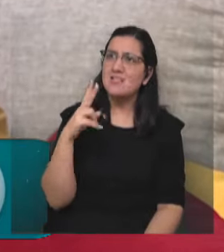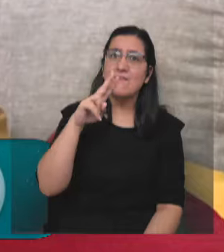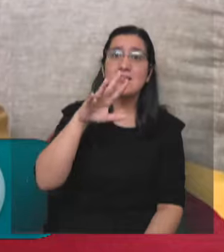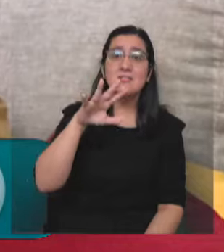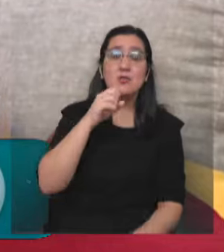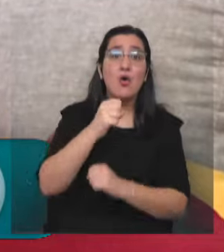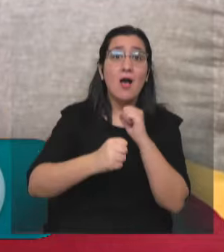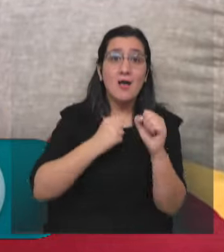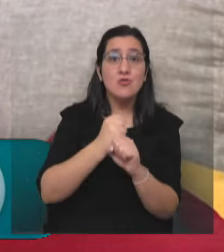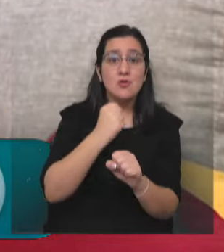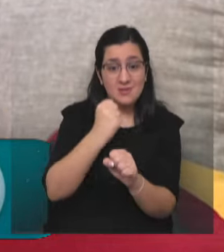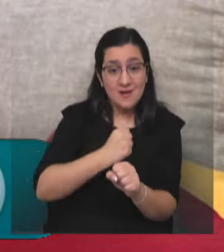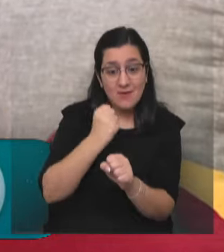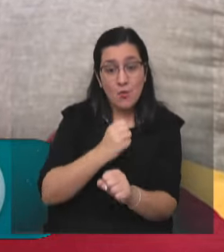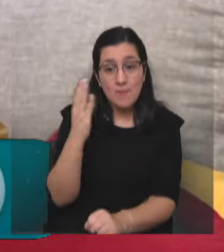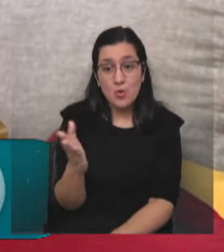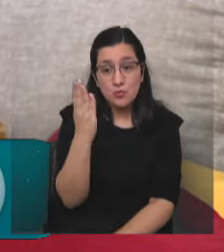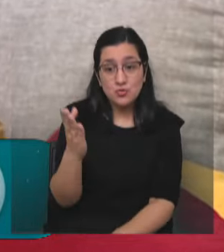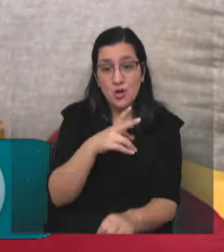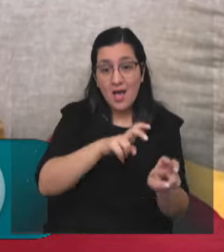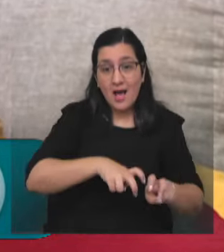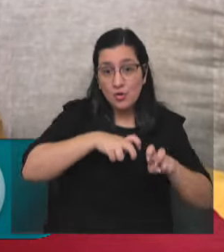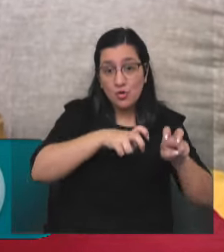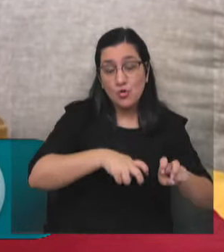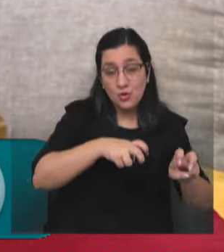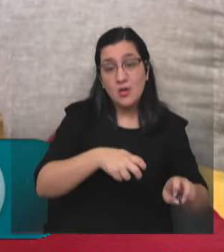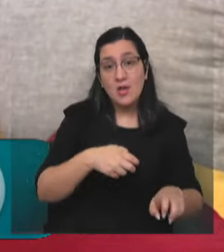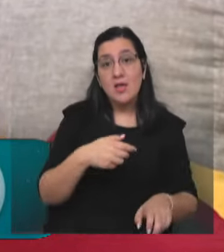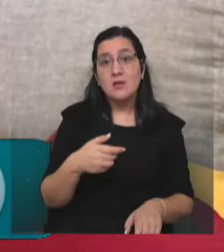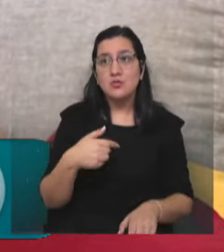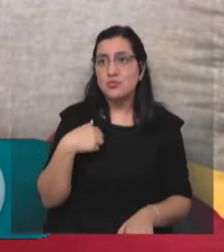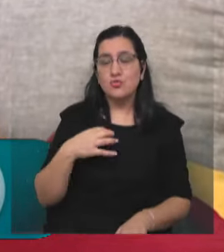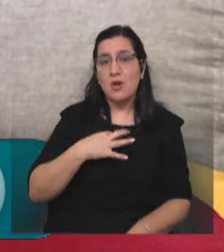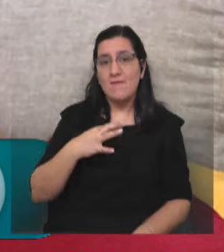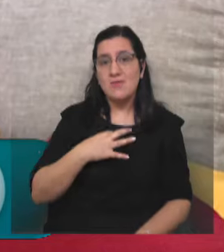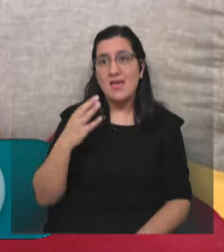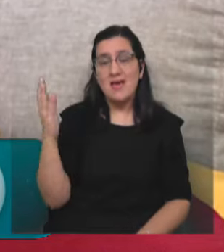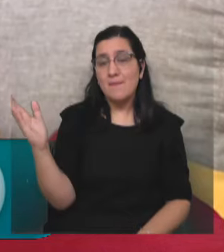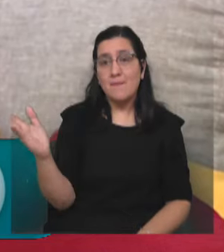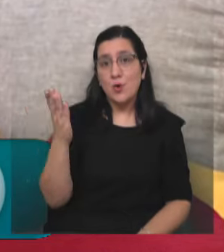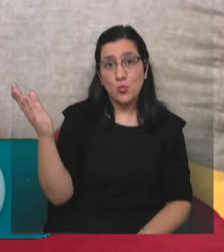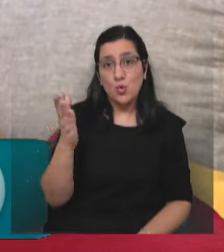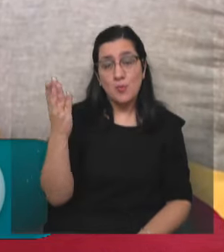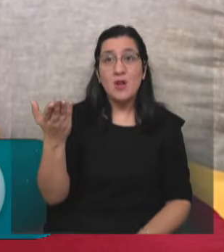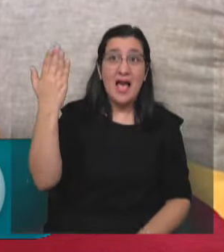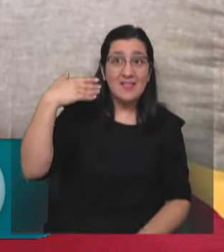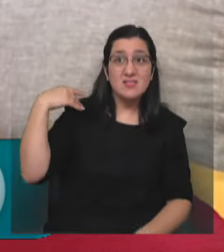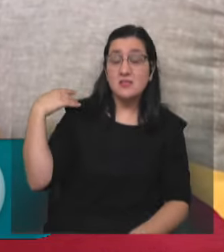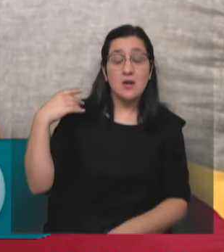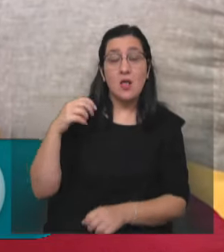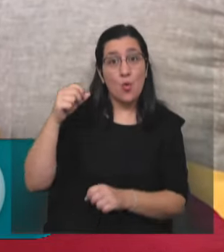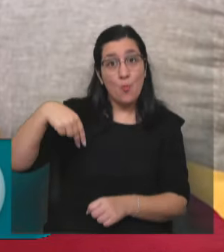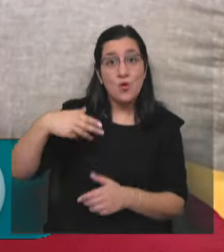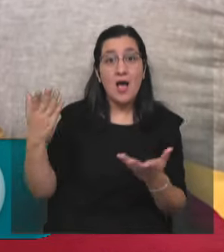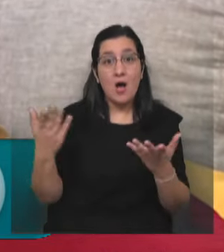25 años que estoy en producción agroecológica. Soy productor de toda la vida, pero antes hacía producción convencional. Y en este camino